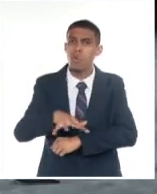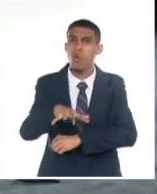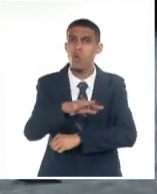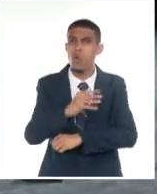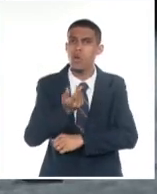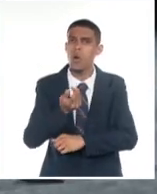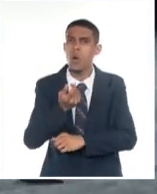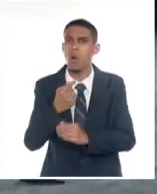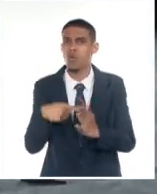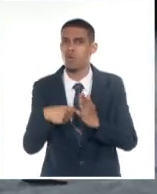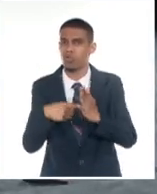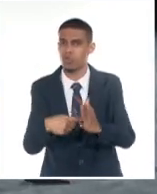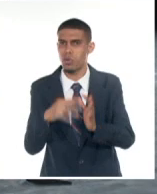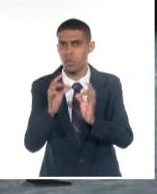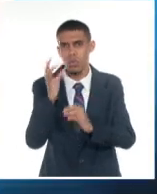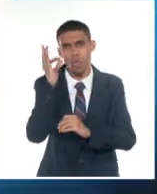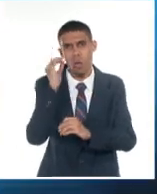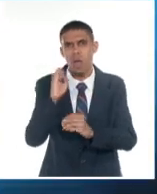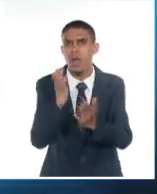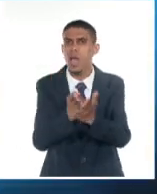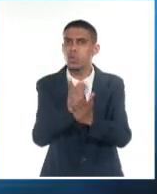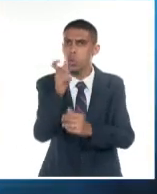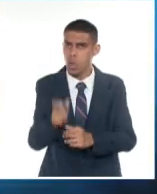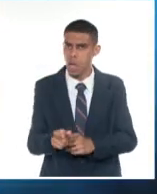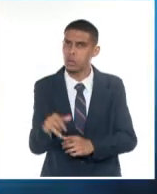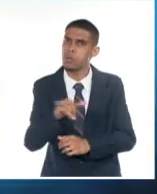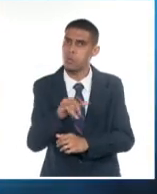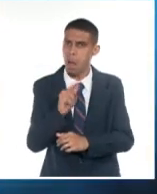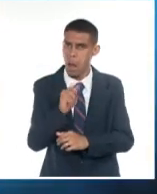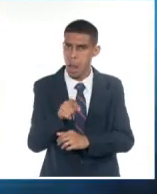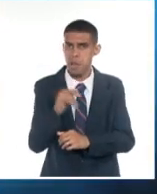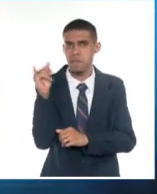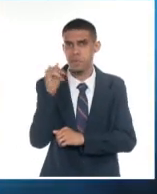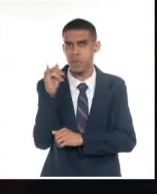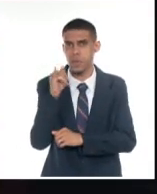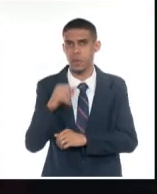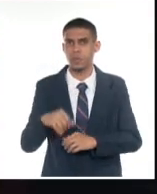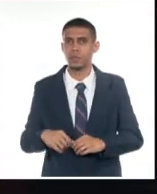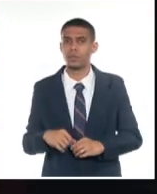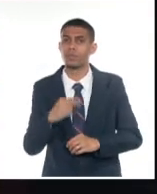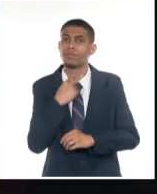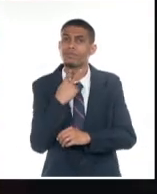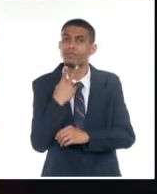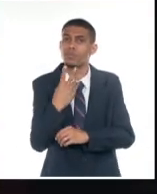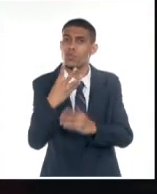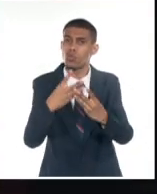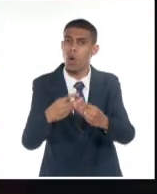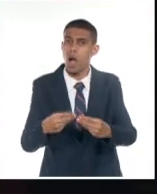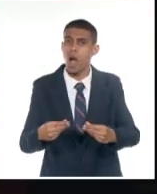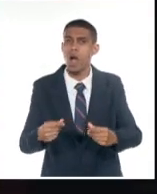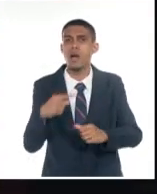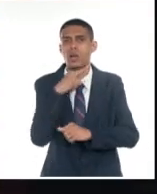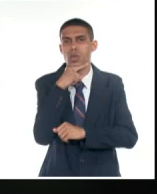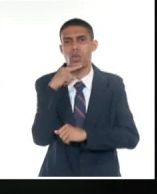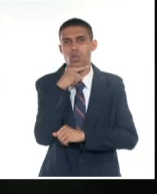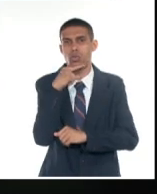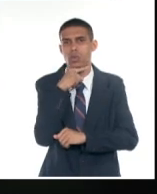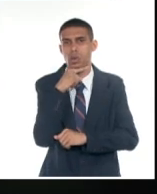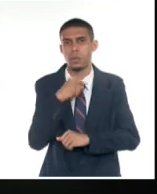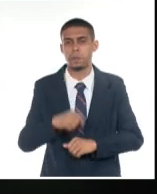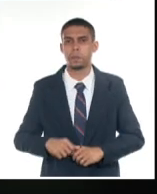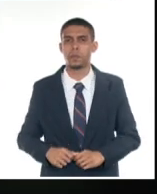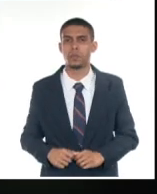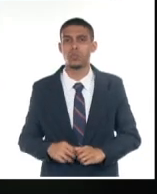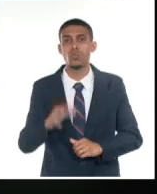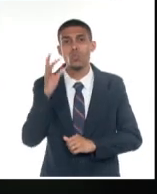artistas ante la impronta de Mariana de Gonish, soprano de Rusia, de la que señalara Nicolás Guillén. Una